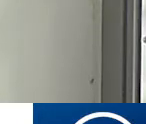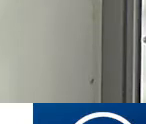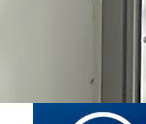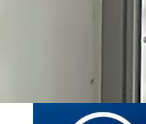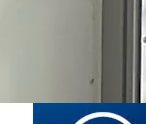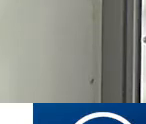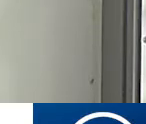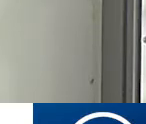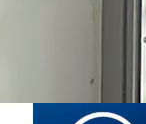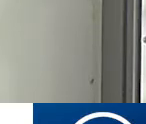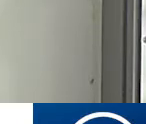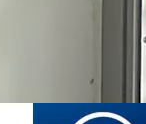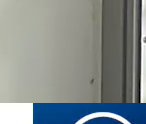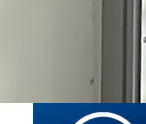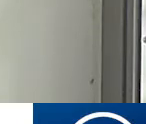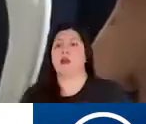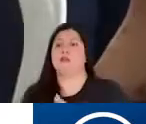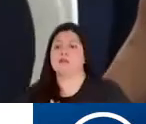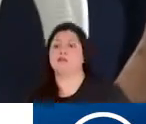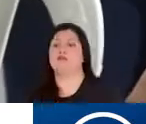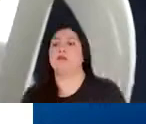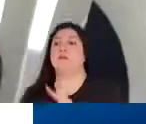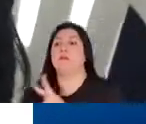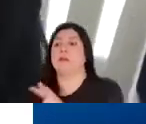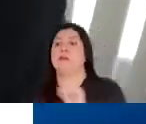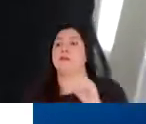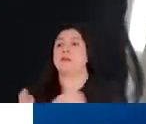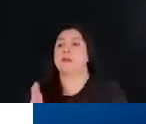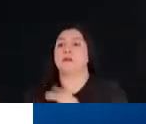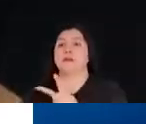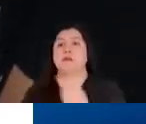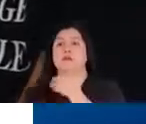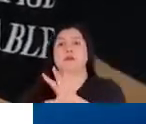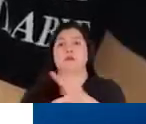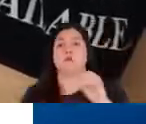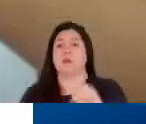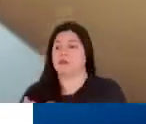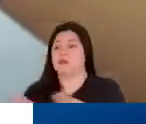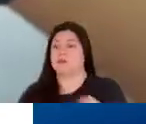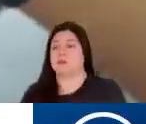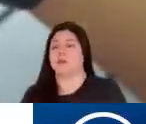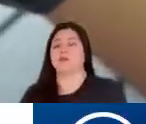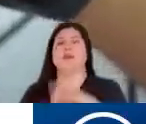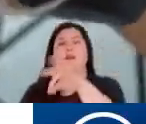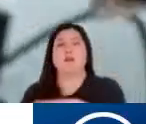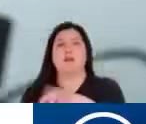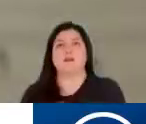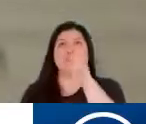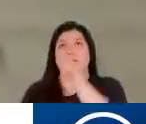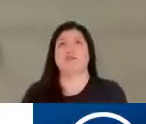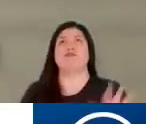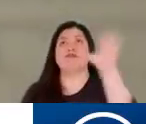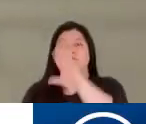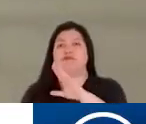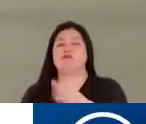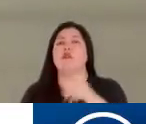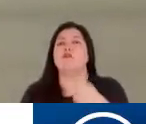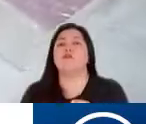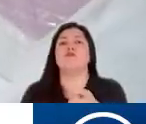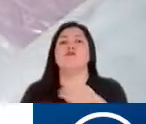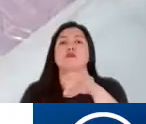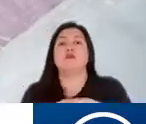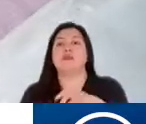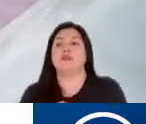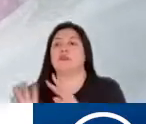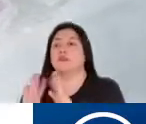donde ocurrieron esas situaciones que usted me está diciendo. Hemos tomado medidas como acomodando la mesa